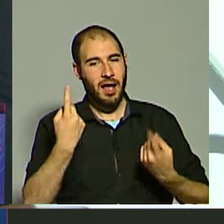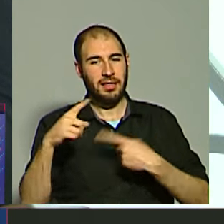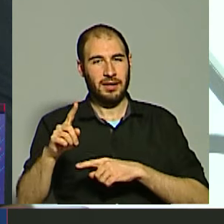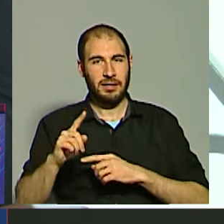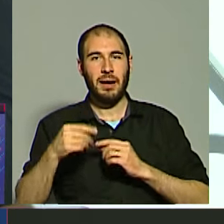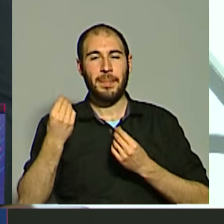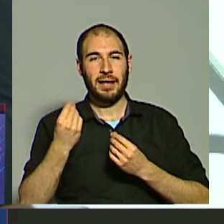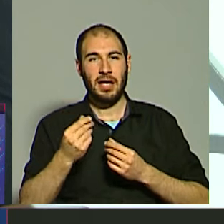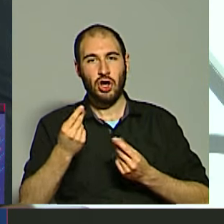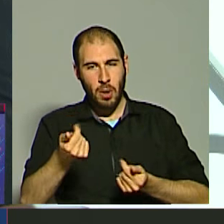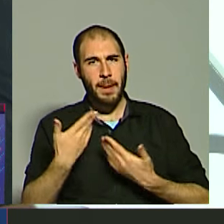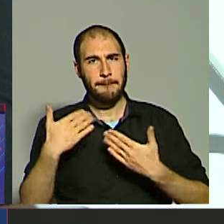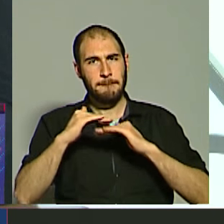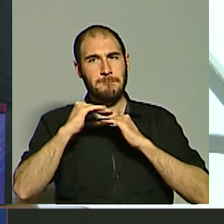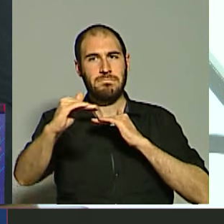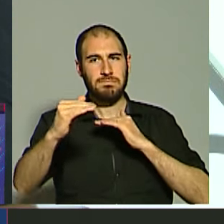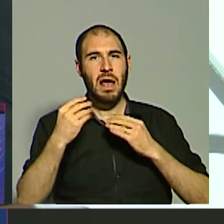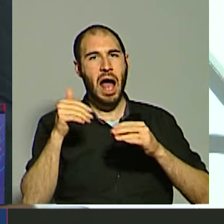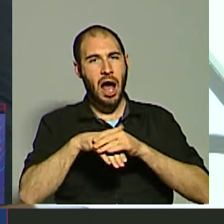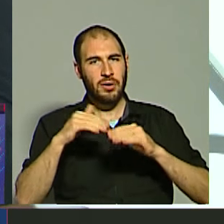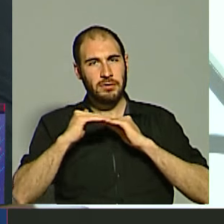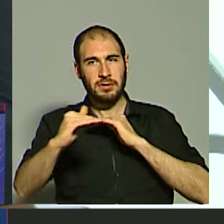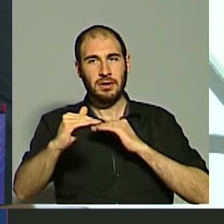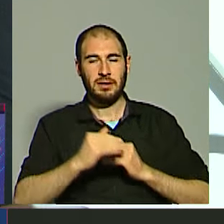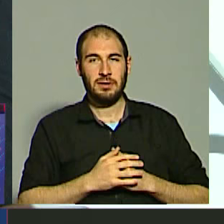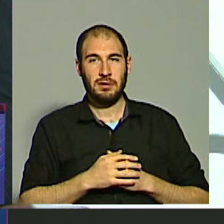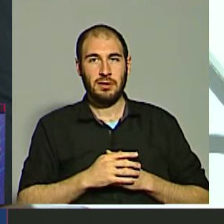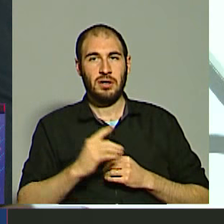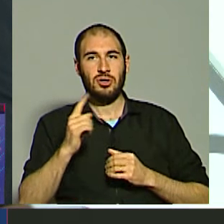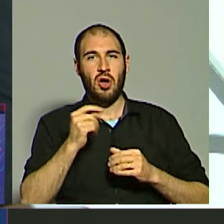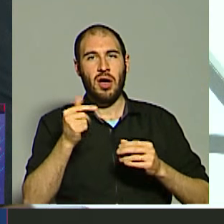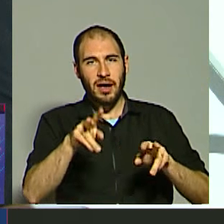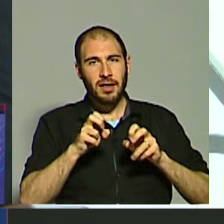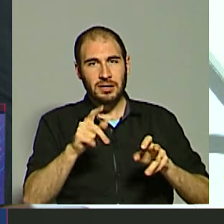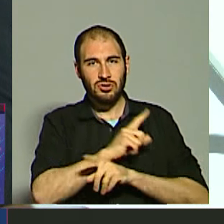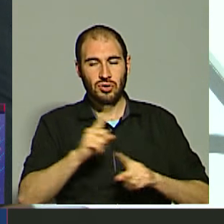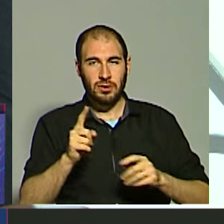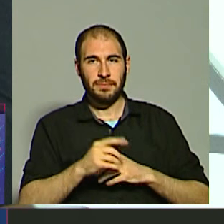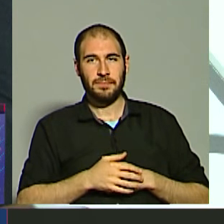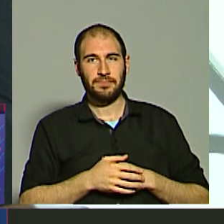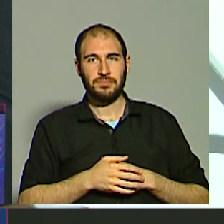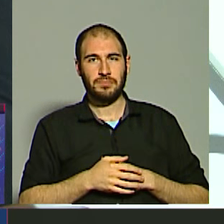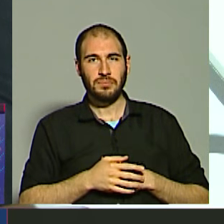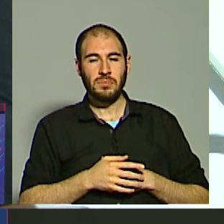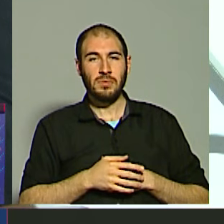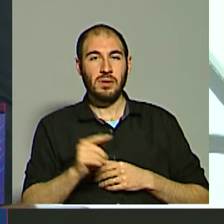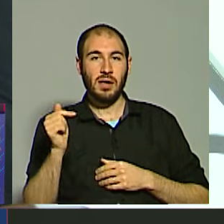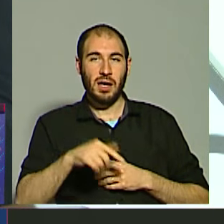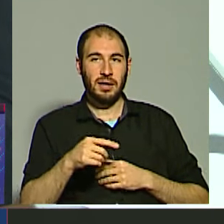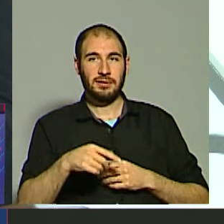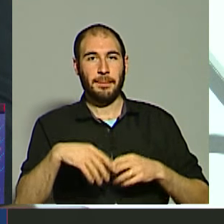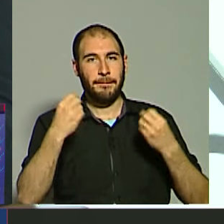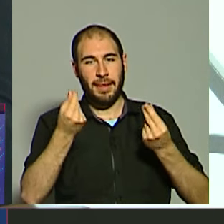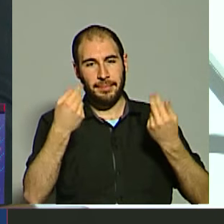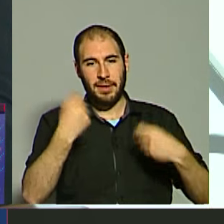alternativa para mantener poder de compra, para mantener los ahorros, no para buscar una rentabilidad o una ganancia, sino evidentemente para no seguir